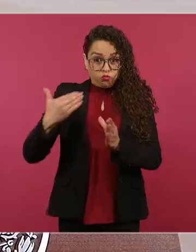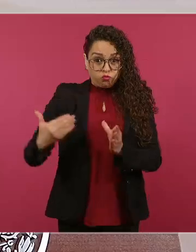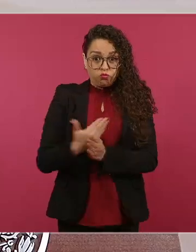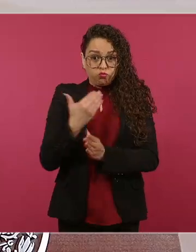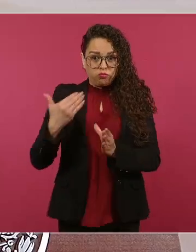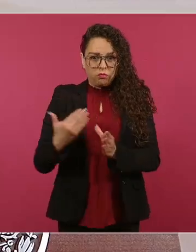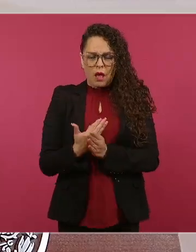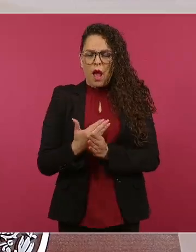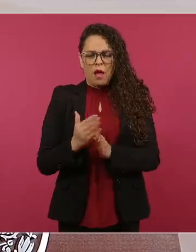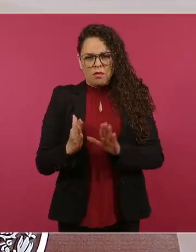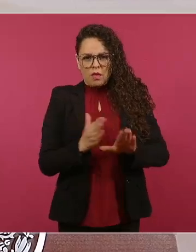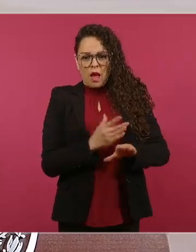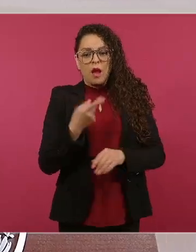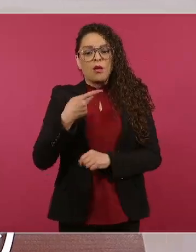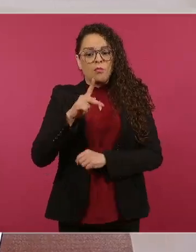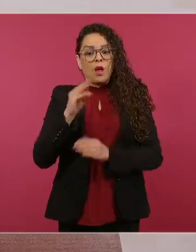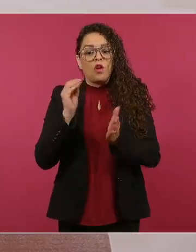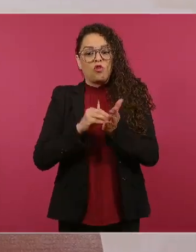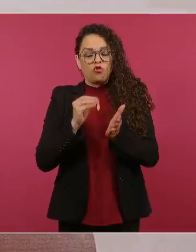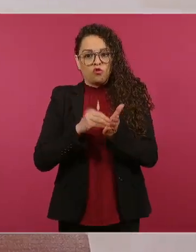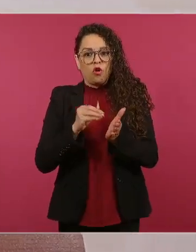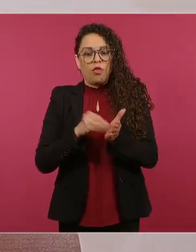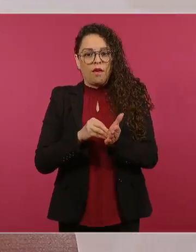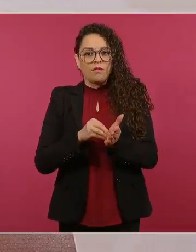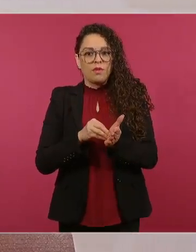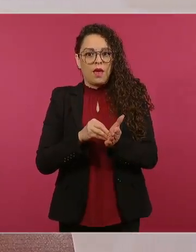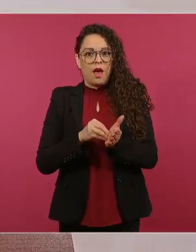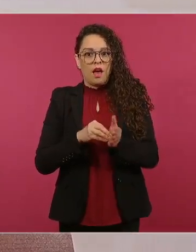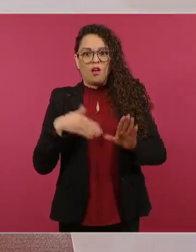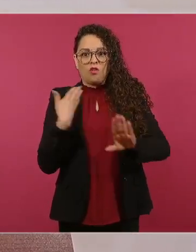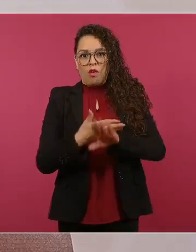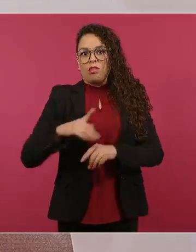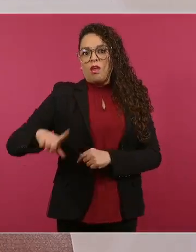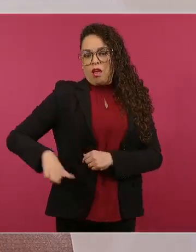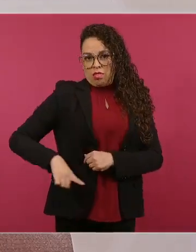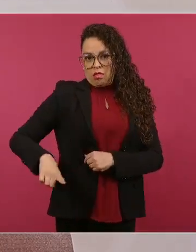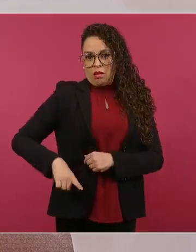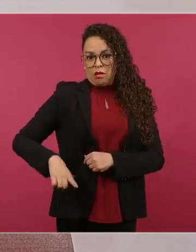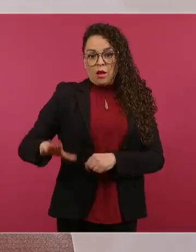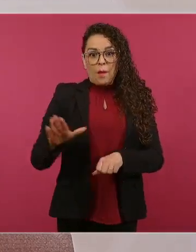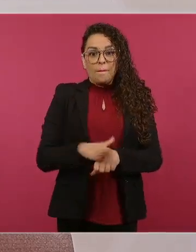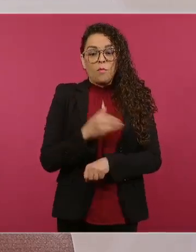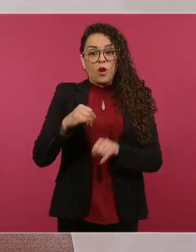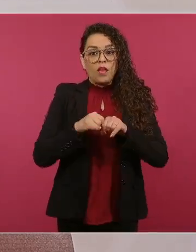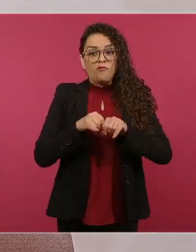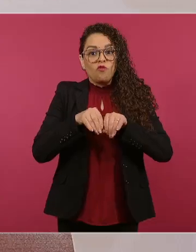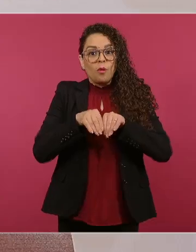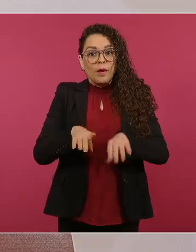se desclasificó información sobre el golpe de Estado en Chile,